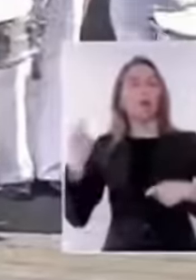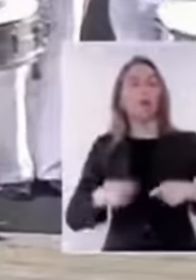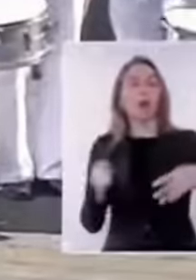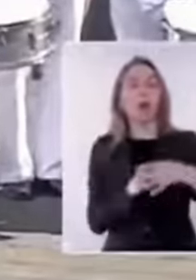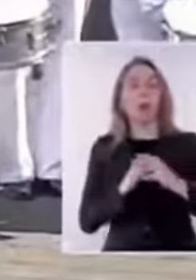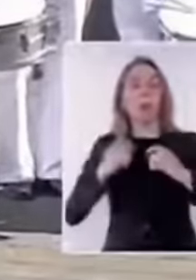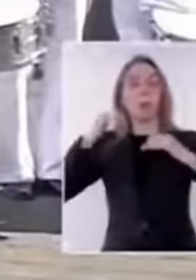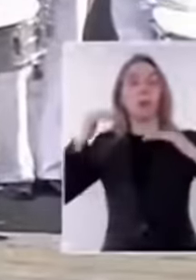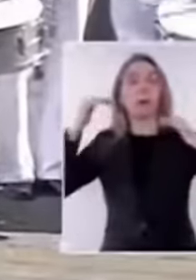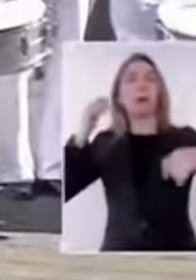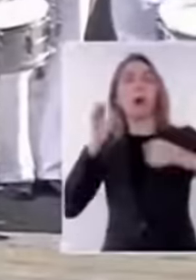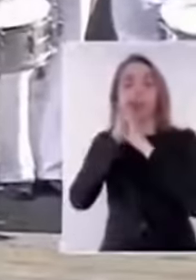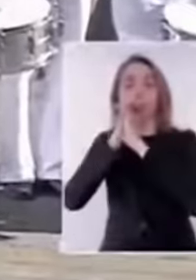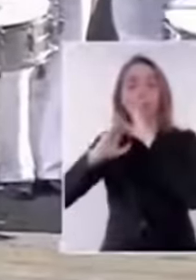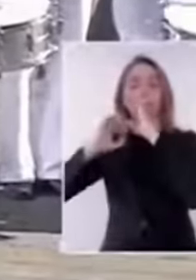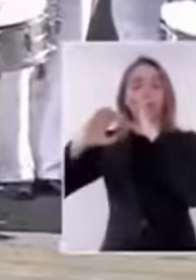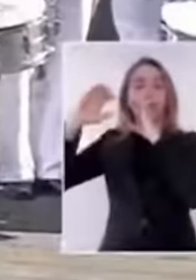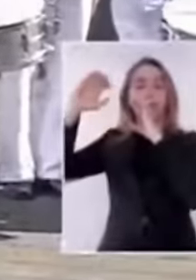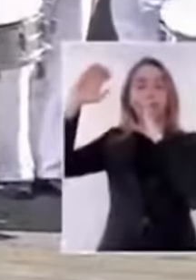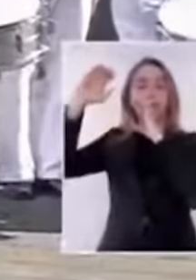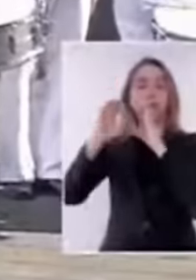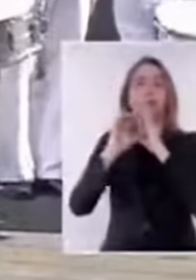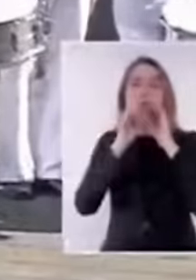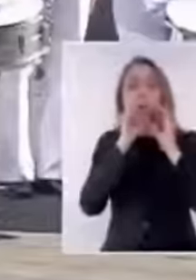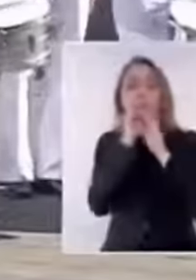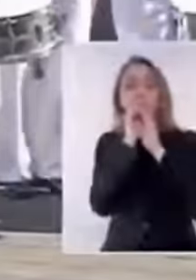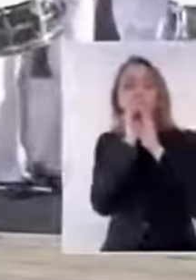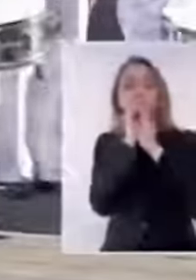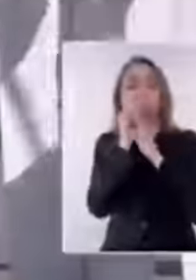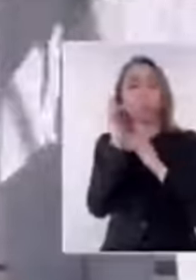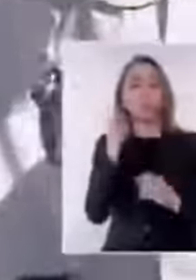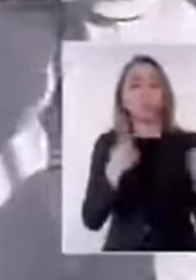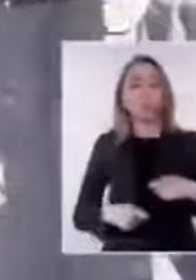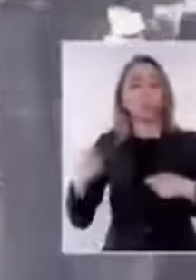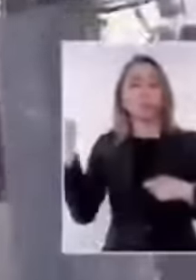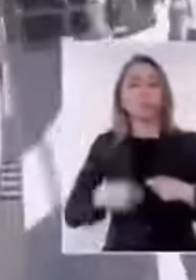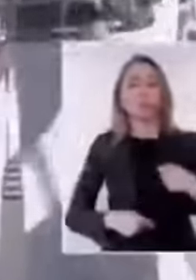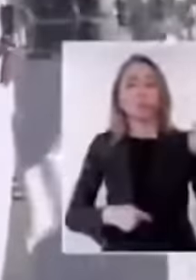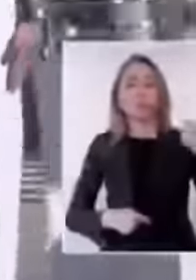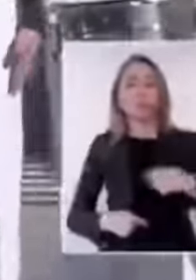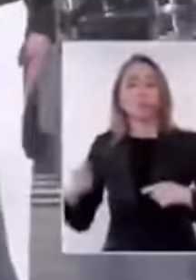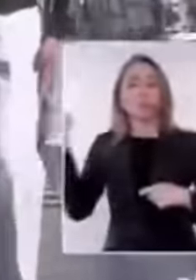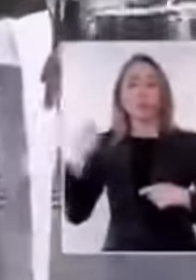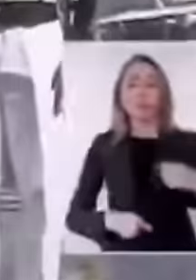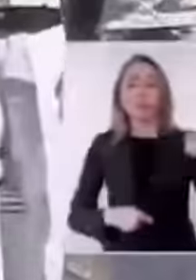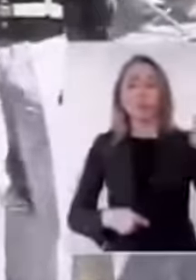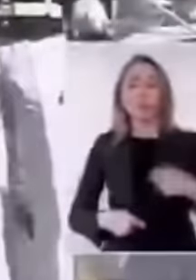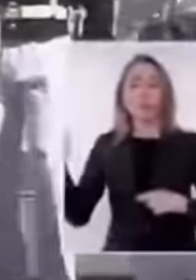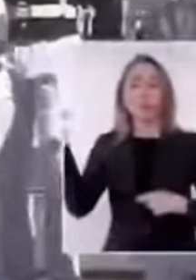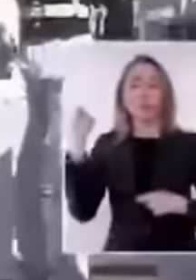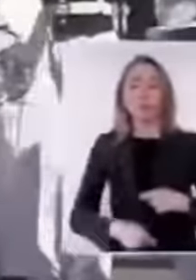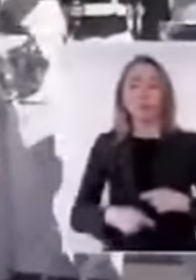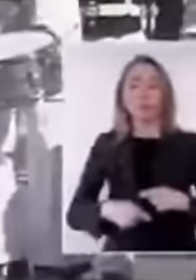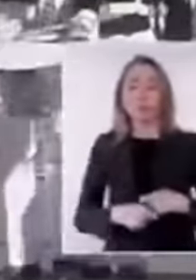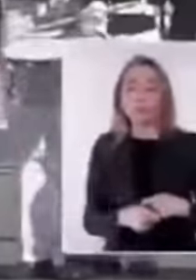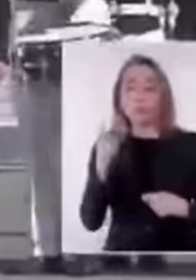Ahora descubrí la falla del por qué mis videos no tienen muchas visitas y subo el video ahora y a la tarde ellos sacan uno igual